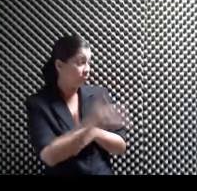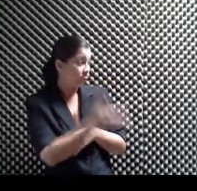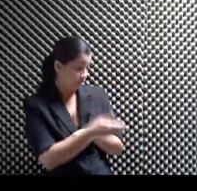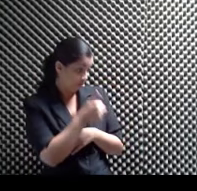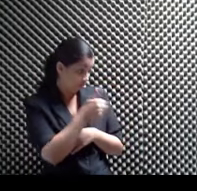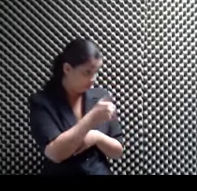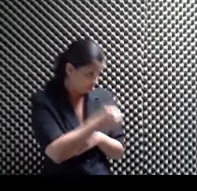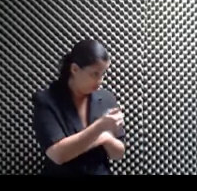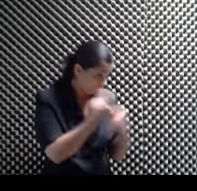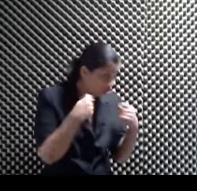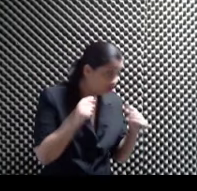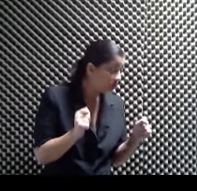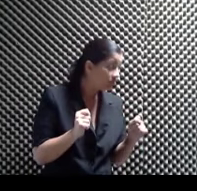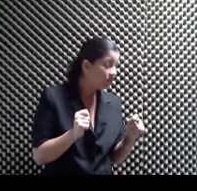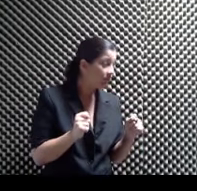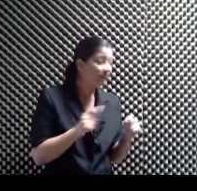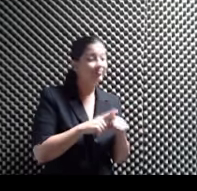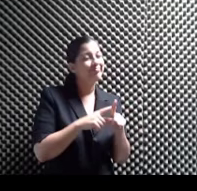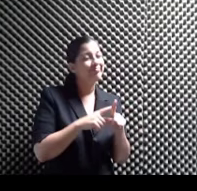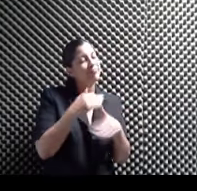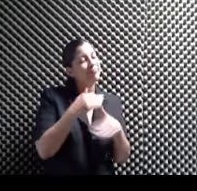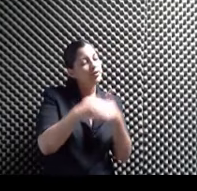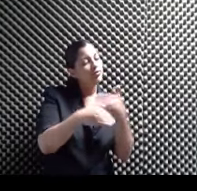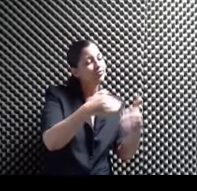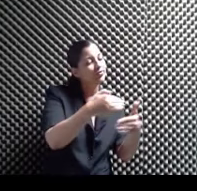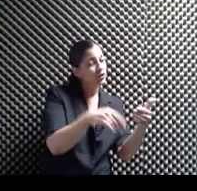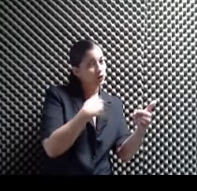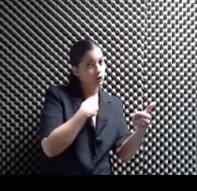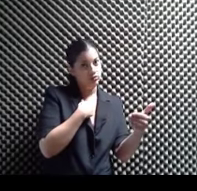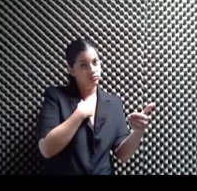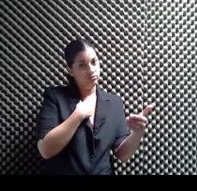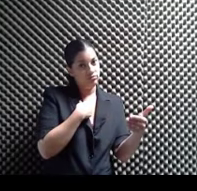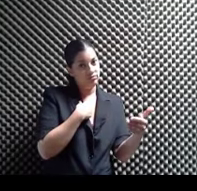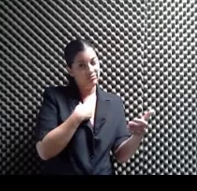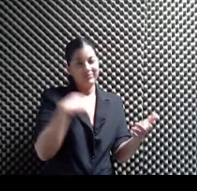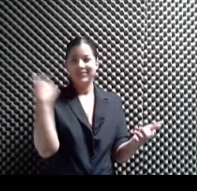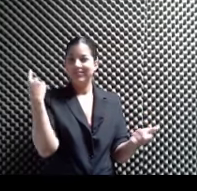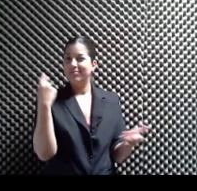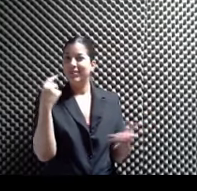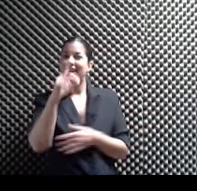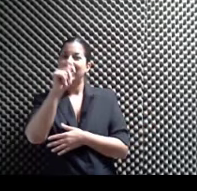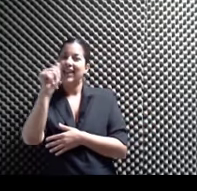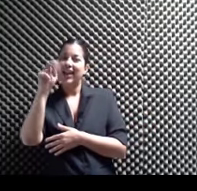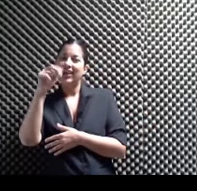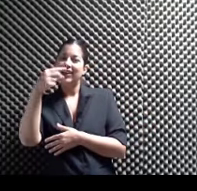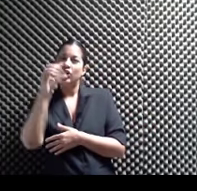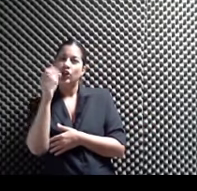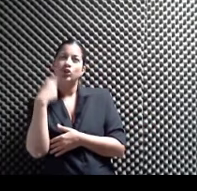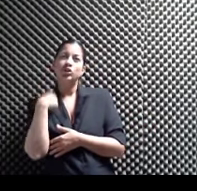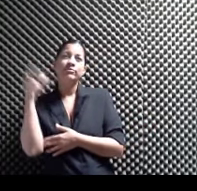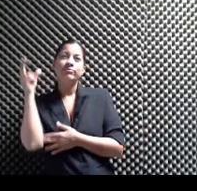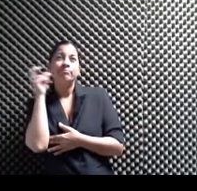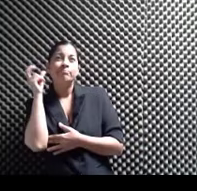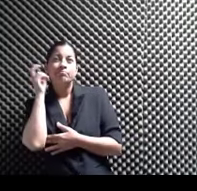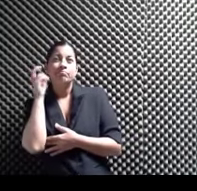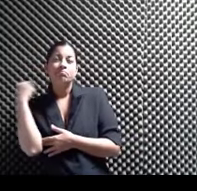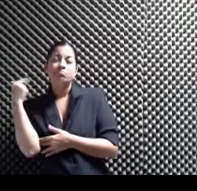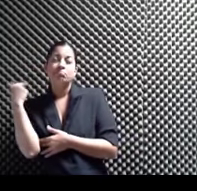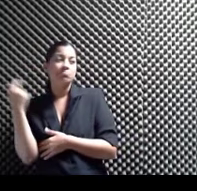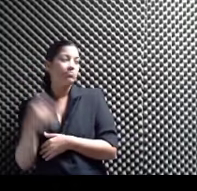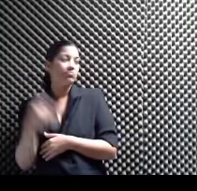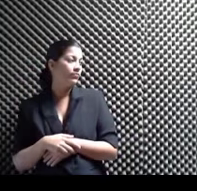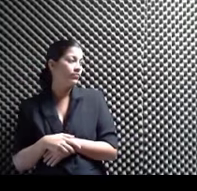en medio De ese asunto Porque yo vengo Escuchando mucho tango Y toda esa cuestión Yo he vivido a Argentina Como cinco veces Por cierto Con